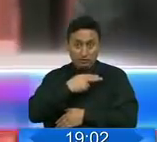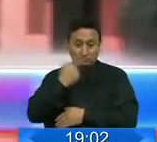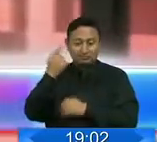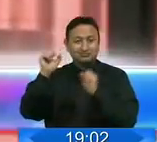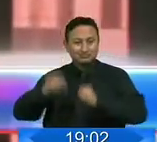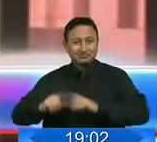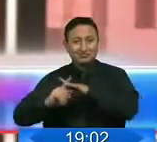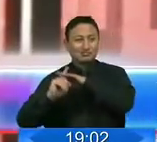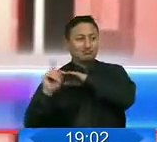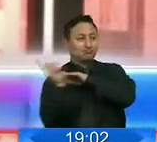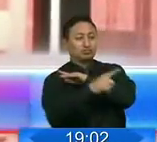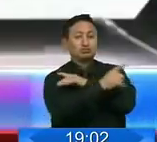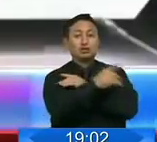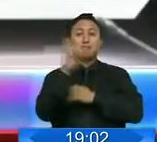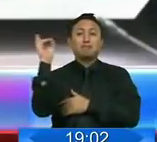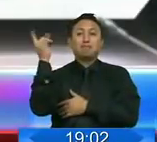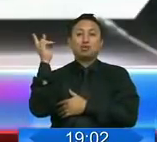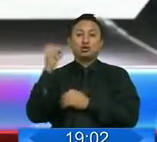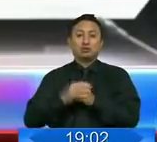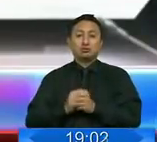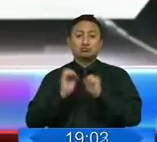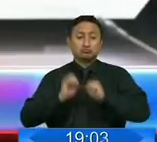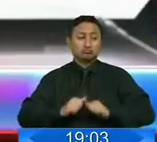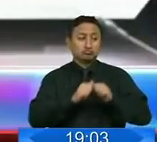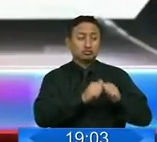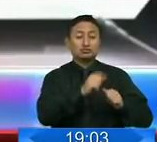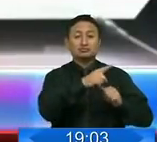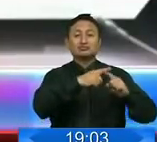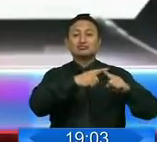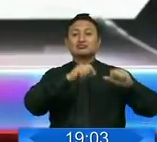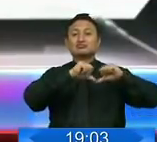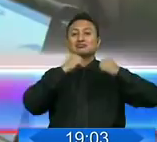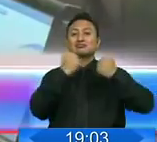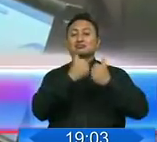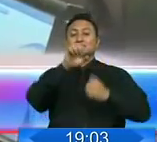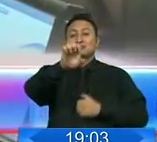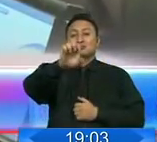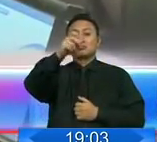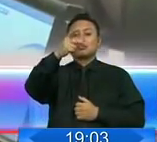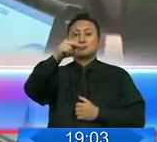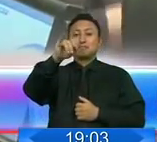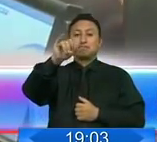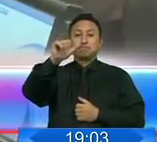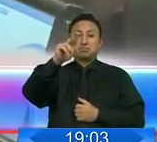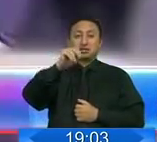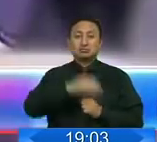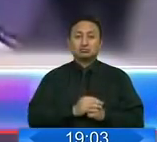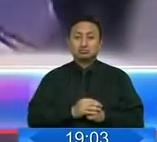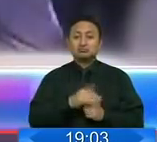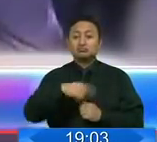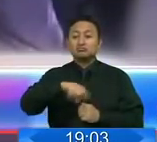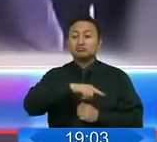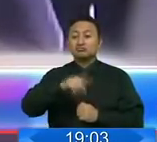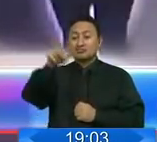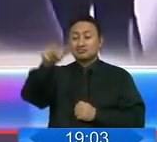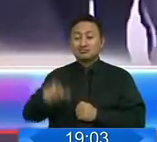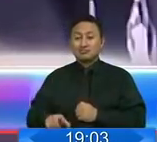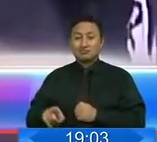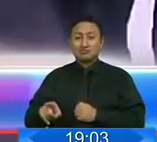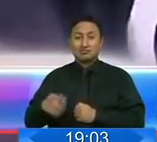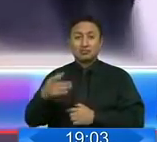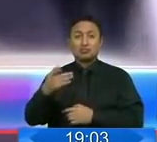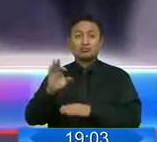fue Bolivia, donde también permanece la ex legisladora Sofía Espín, quien es acusada de tratar de influenciar en la delación de una de las